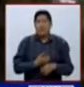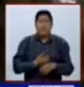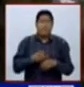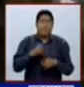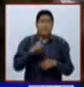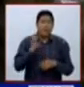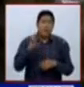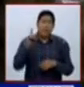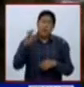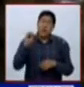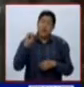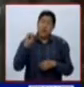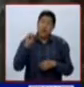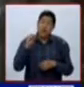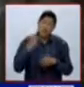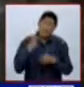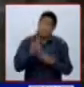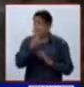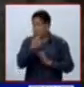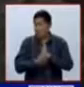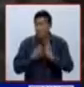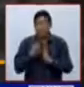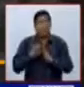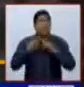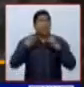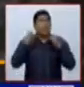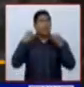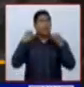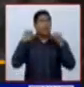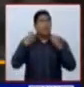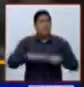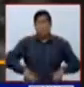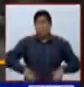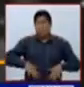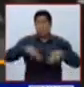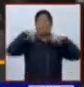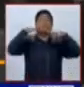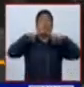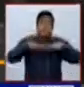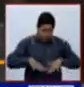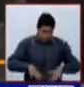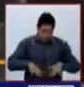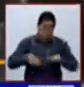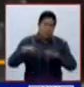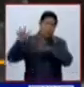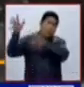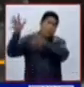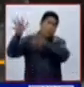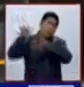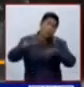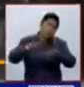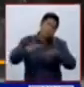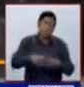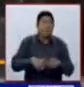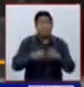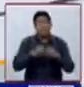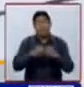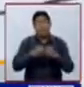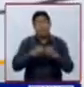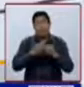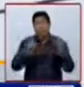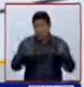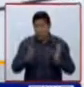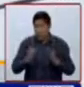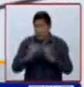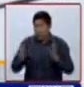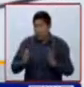180 kilómetros por hora. Además, inundaciones repentinas y deslizamientos que ocasionaron pérdidas de viviendas de por lo menos